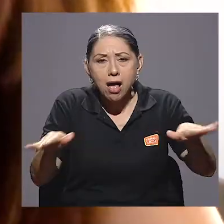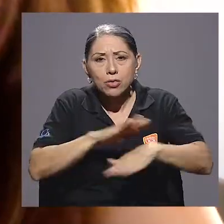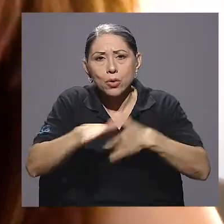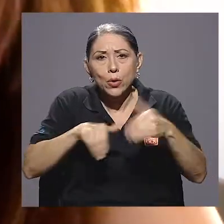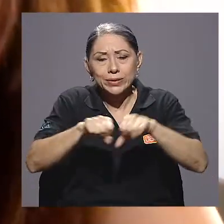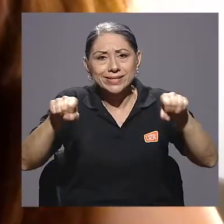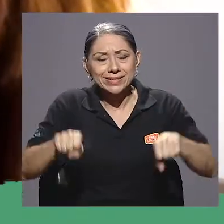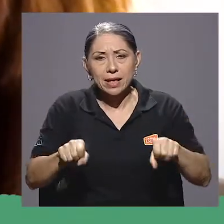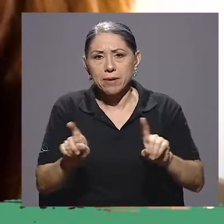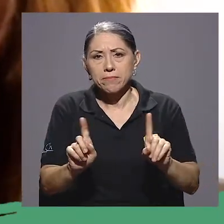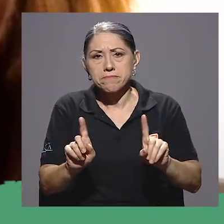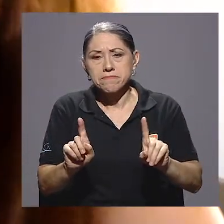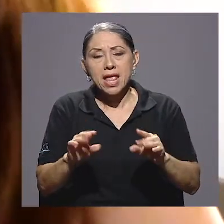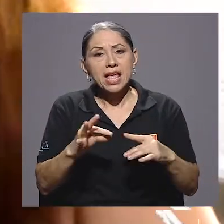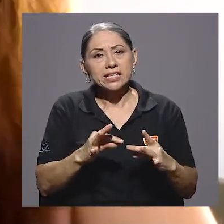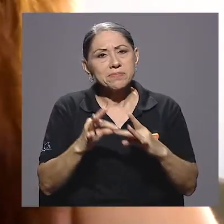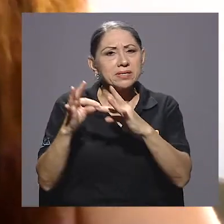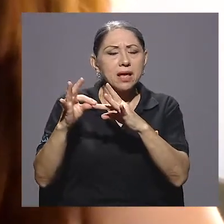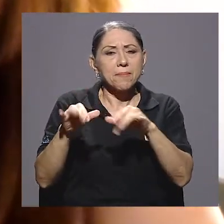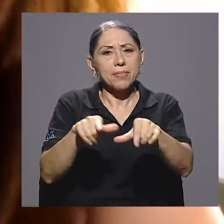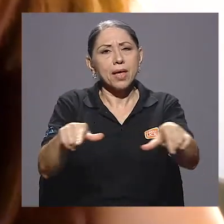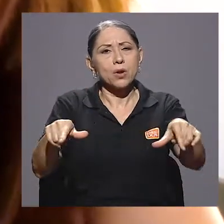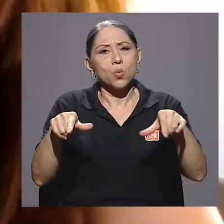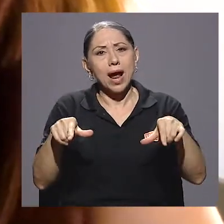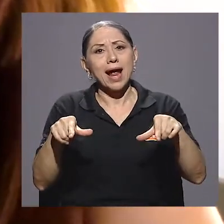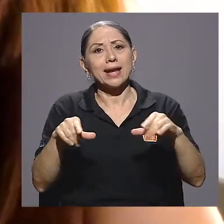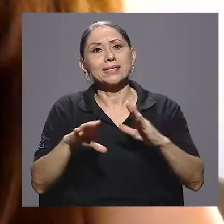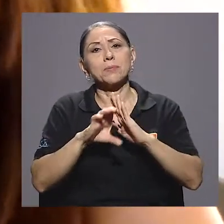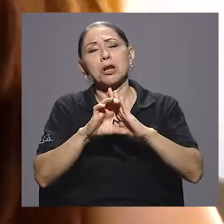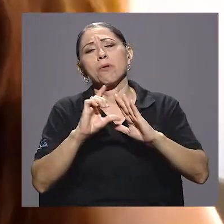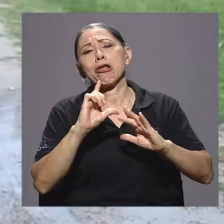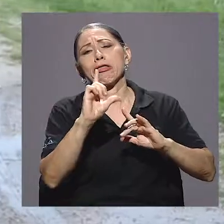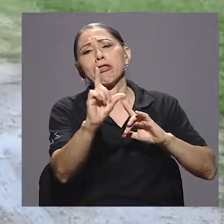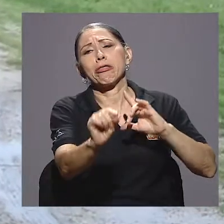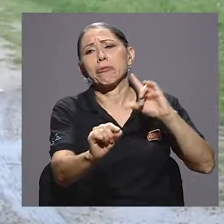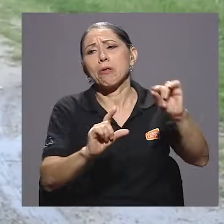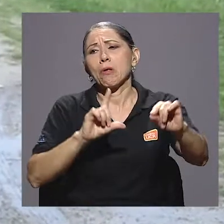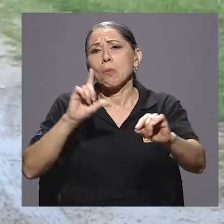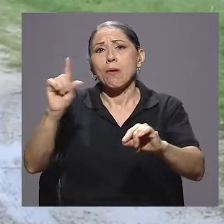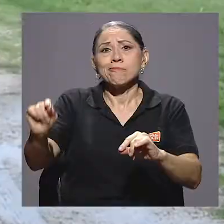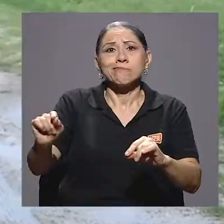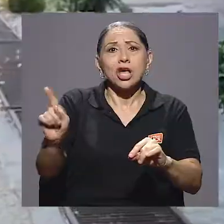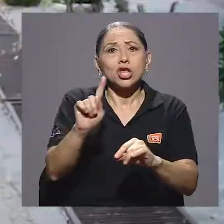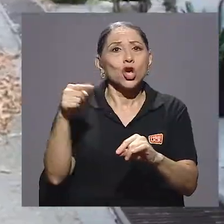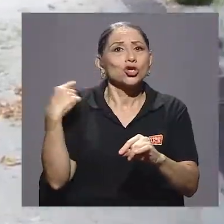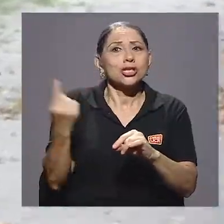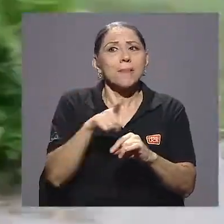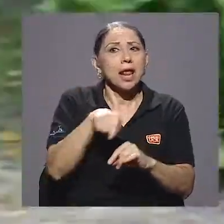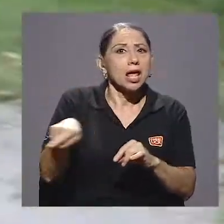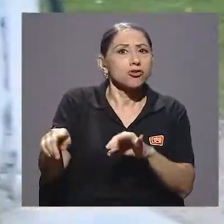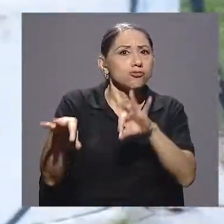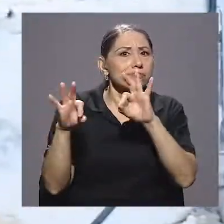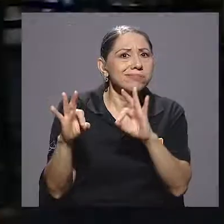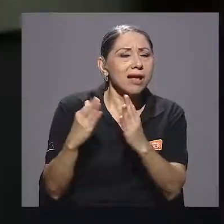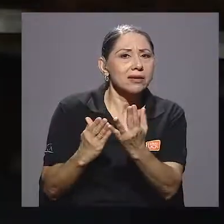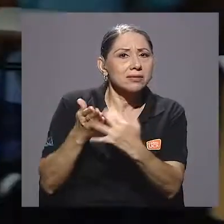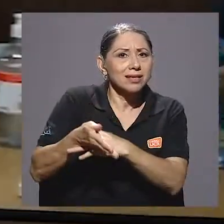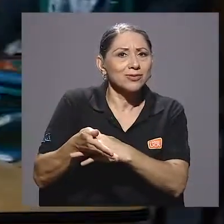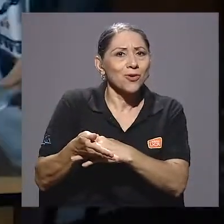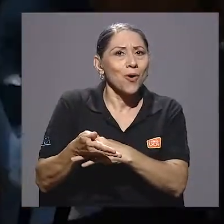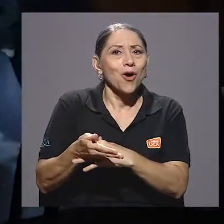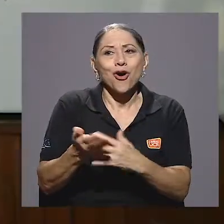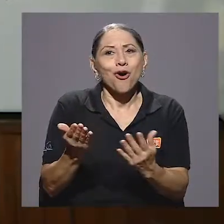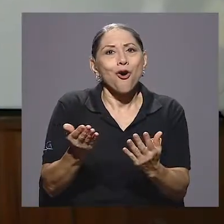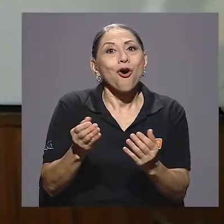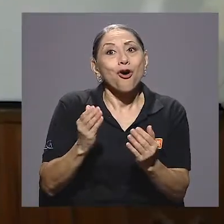en todo el sistema. Hay especialmente lugares como las zonas rurales, no siempre estaban teniendo el acceso que se requería,